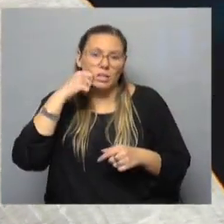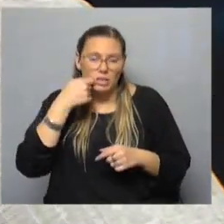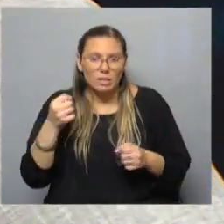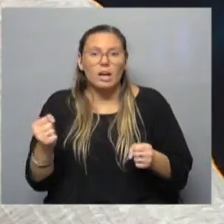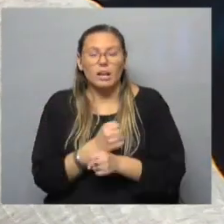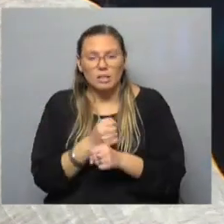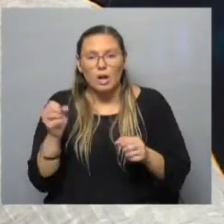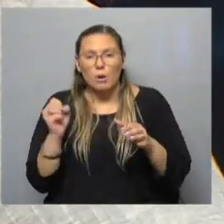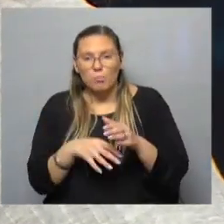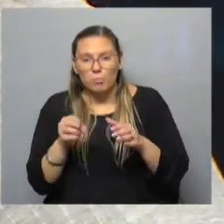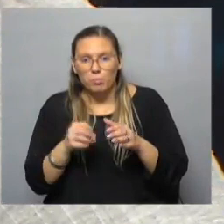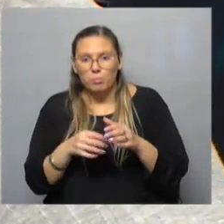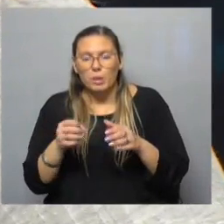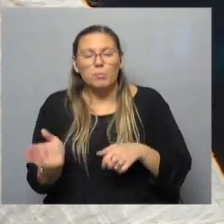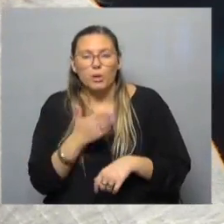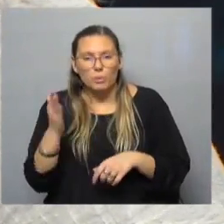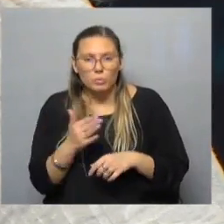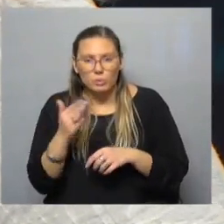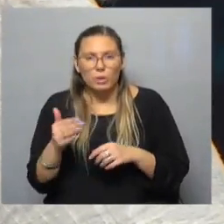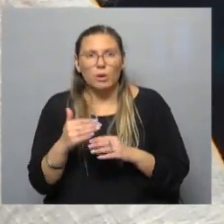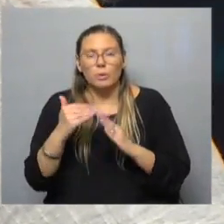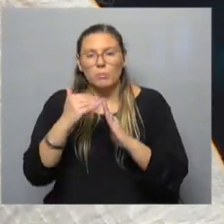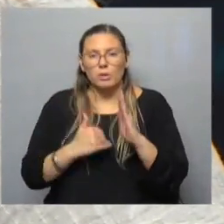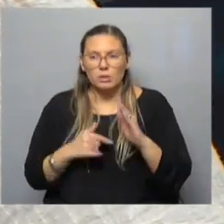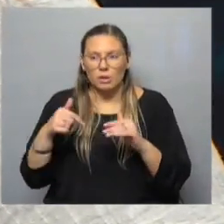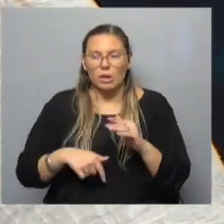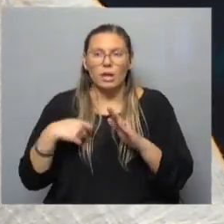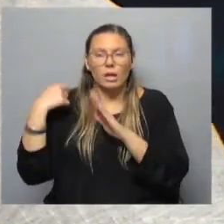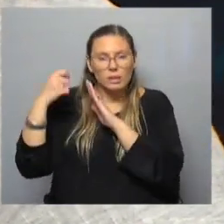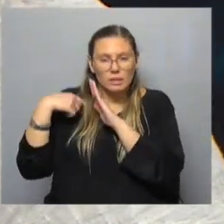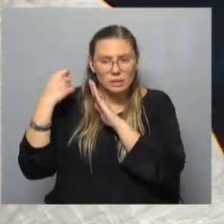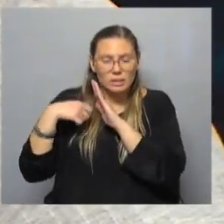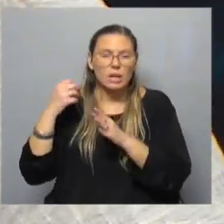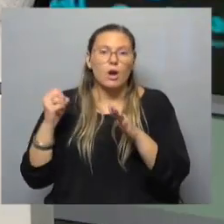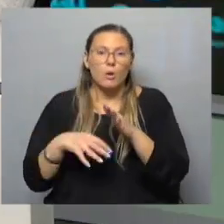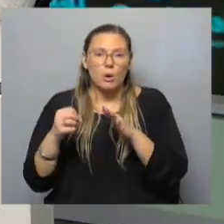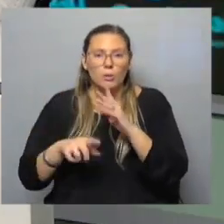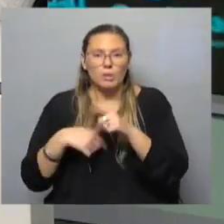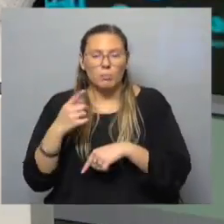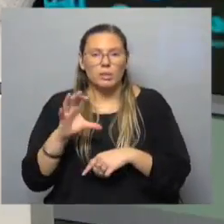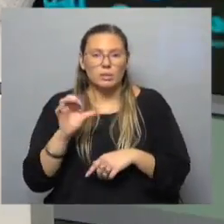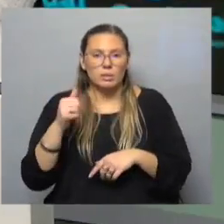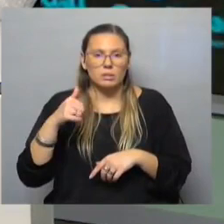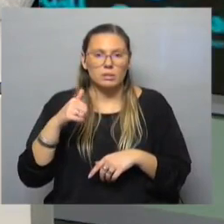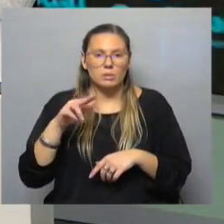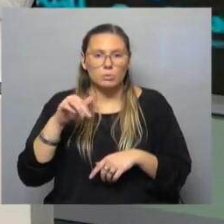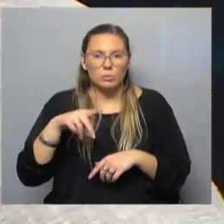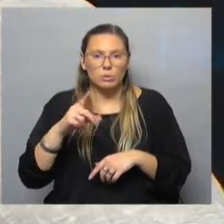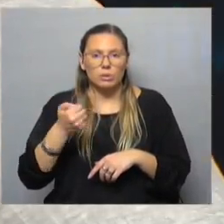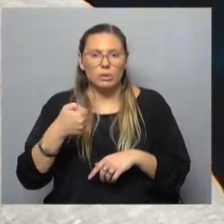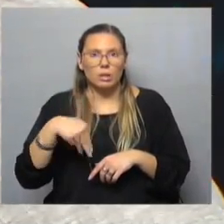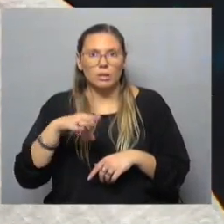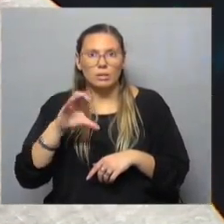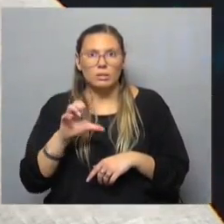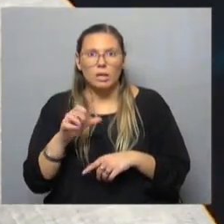el fondo de coproducción minoritaria acá del Instituto de Cine Uruguayo y ganamos un fondo de postproducción de Sundance también. Como que fueron surgiendo